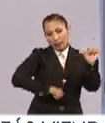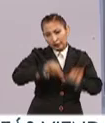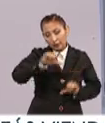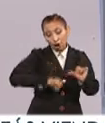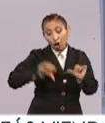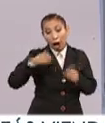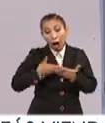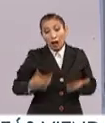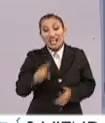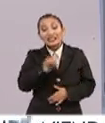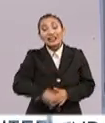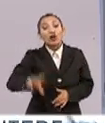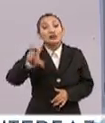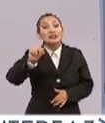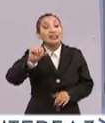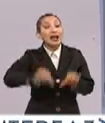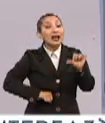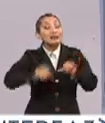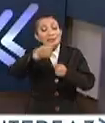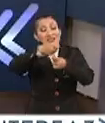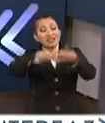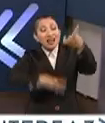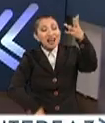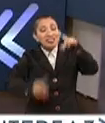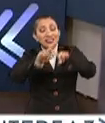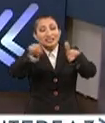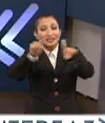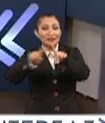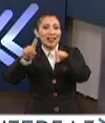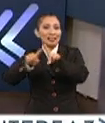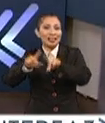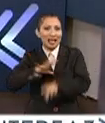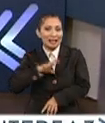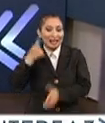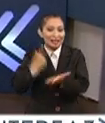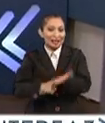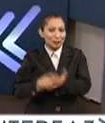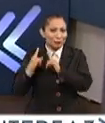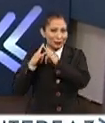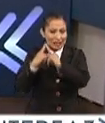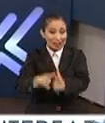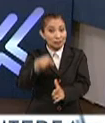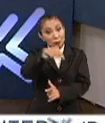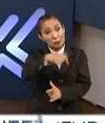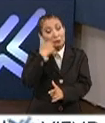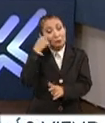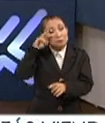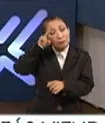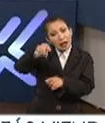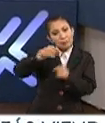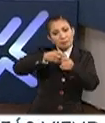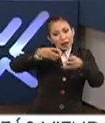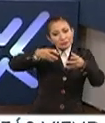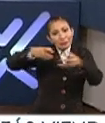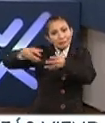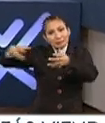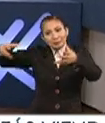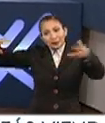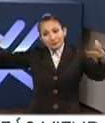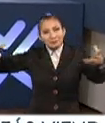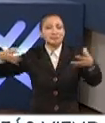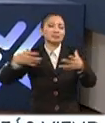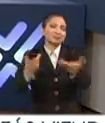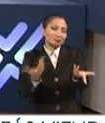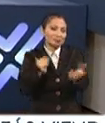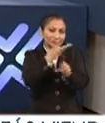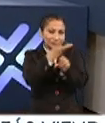El día de hoy son 180 actividades aproximadamente. Entonces, bueno, si ustedes ven, ha ido creciendo